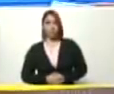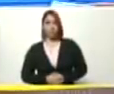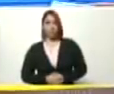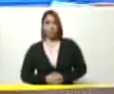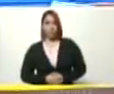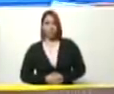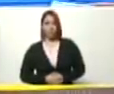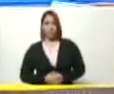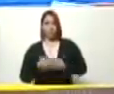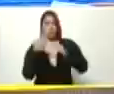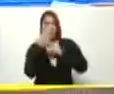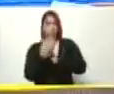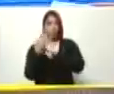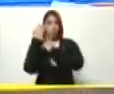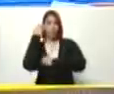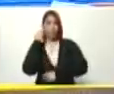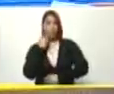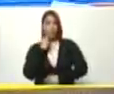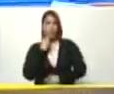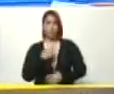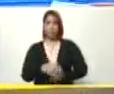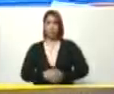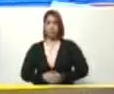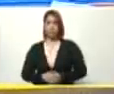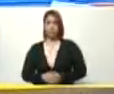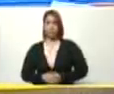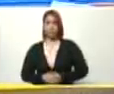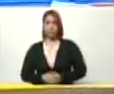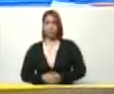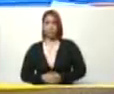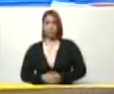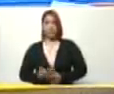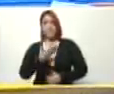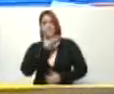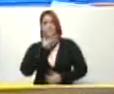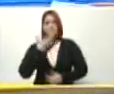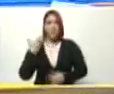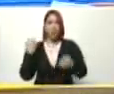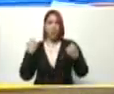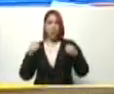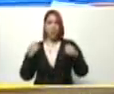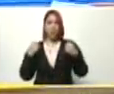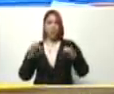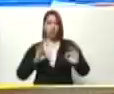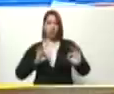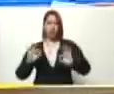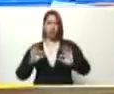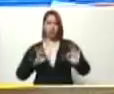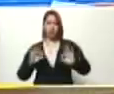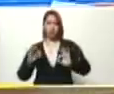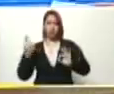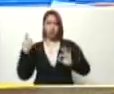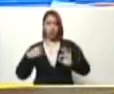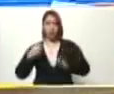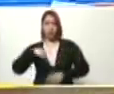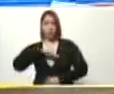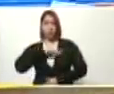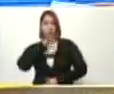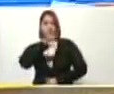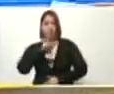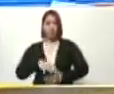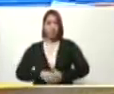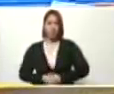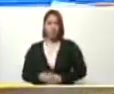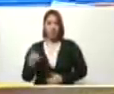Y el escudo bolivariano es el mejor ejercicio que tiene nuestro país,